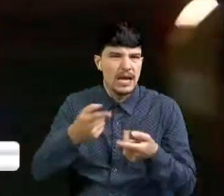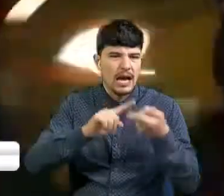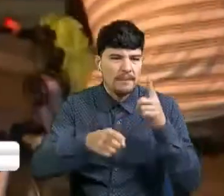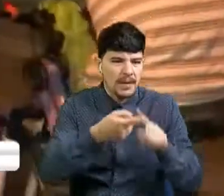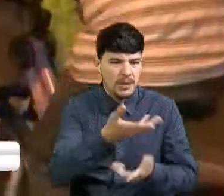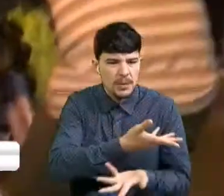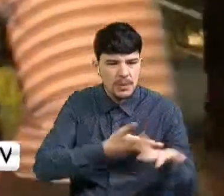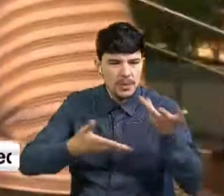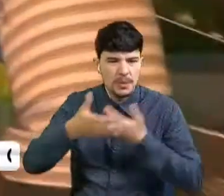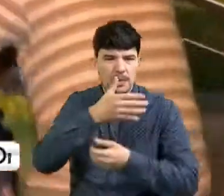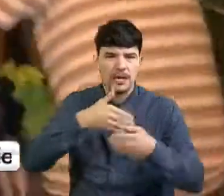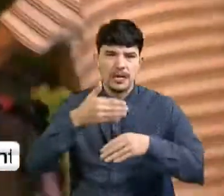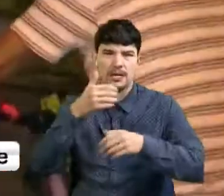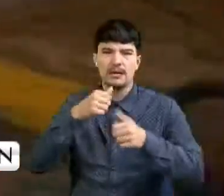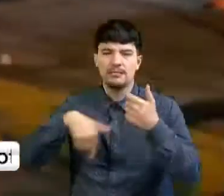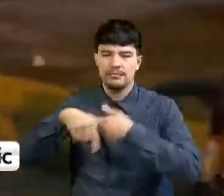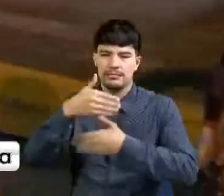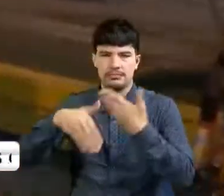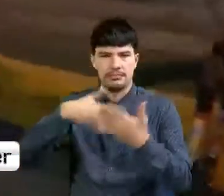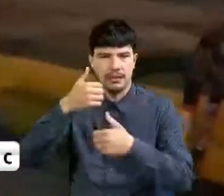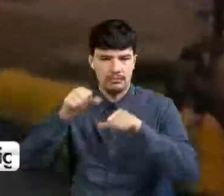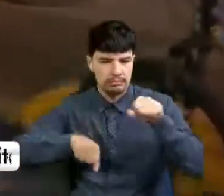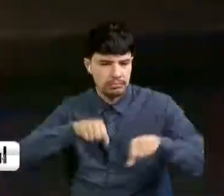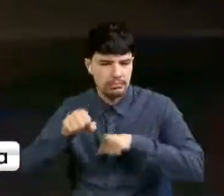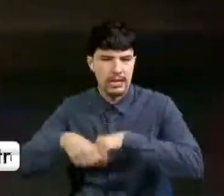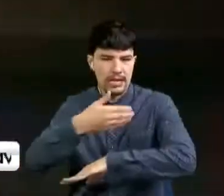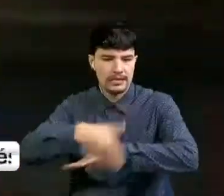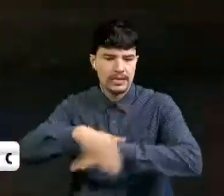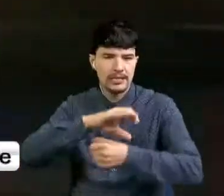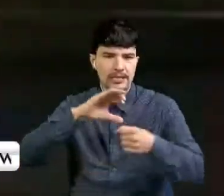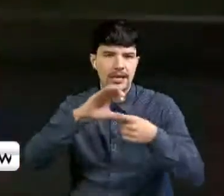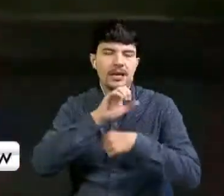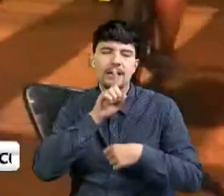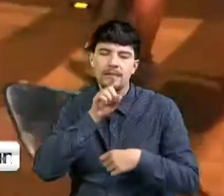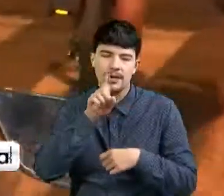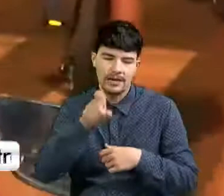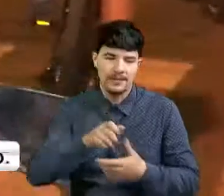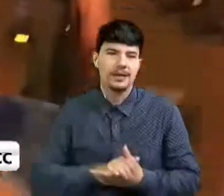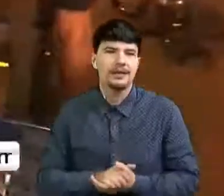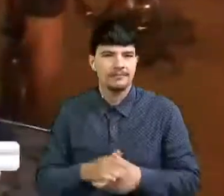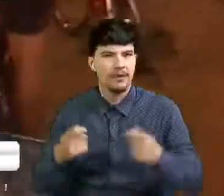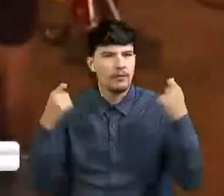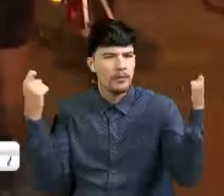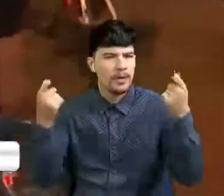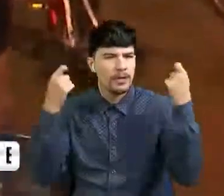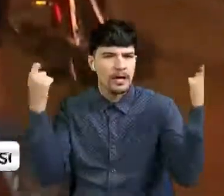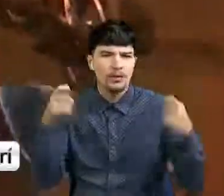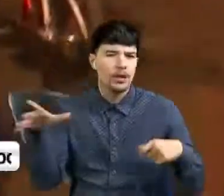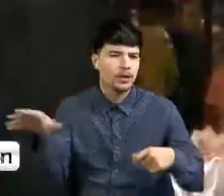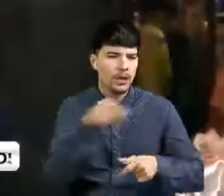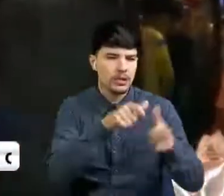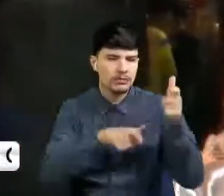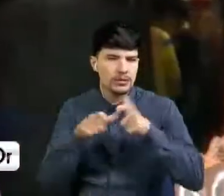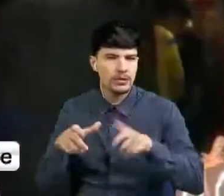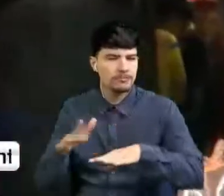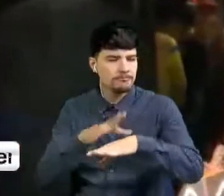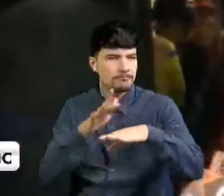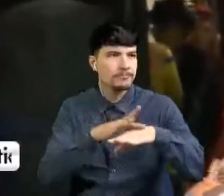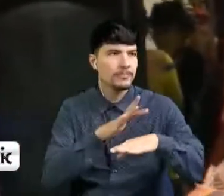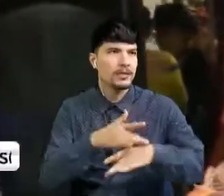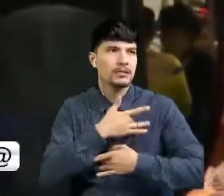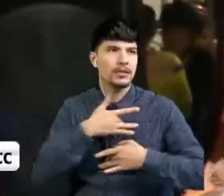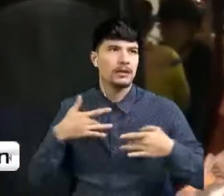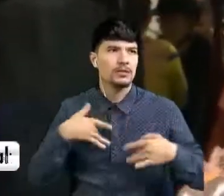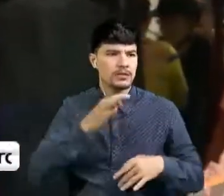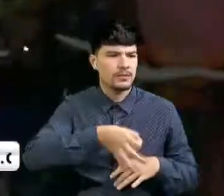recorriendo las calles de la ciudad, haciendo ejercicio y fomentando los hábitos y estilos de vida saludables. Siempre salimos